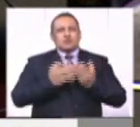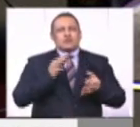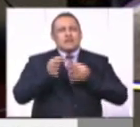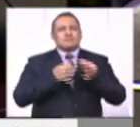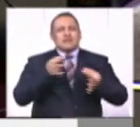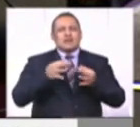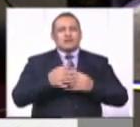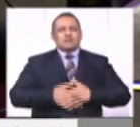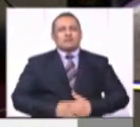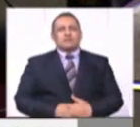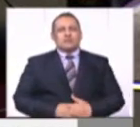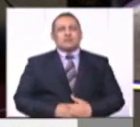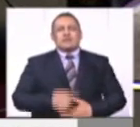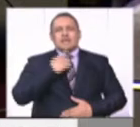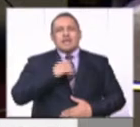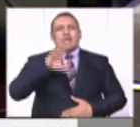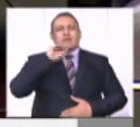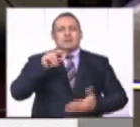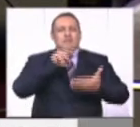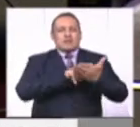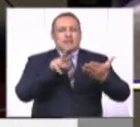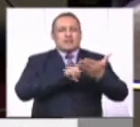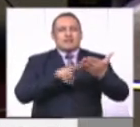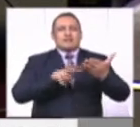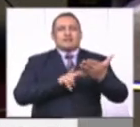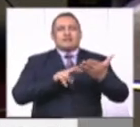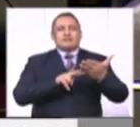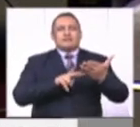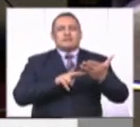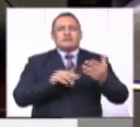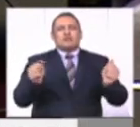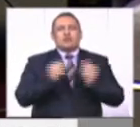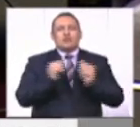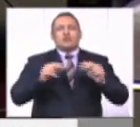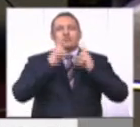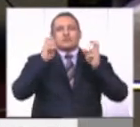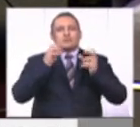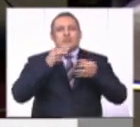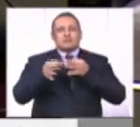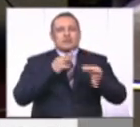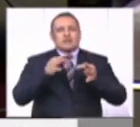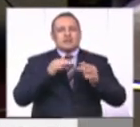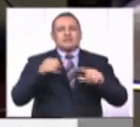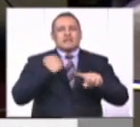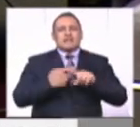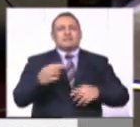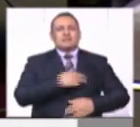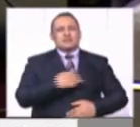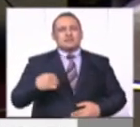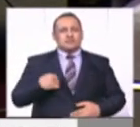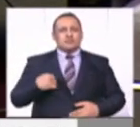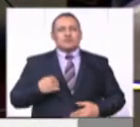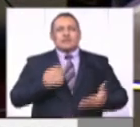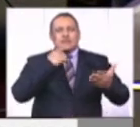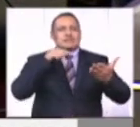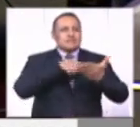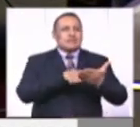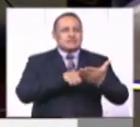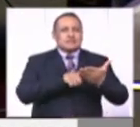señalado y citaba textualmente una de las intervenciones del expremier